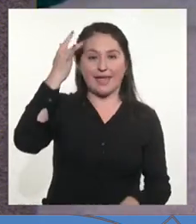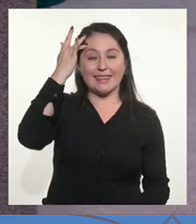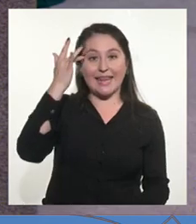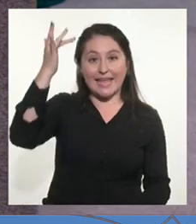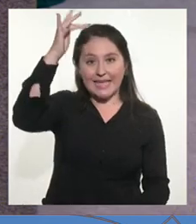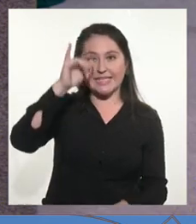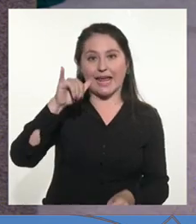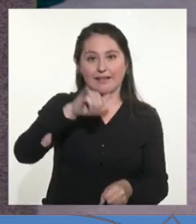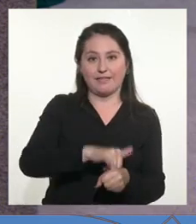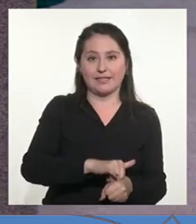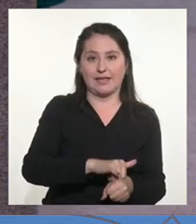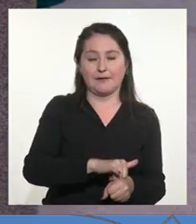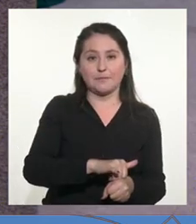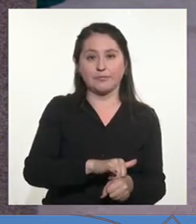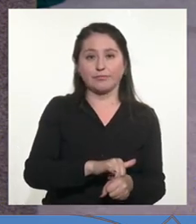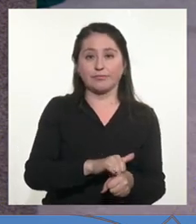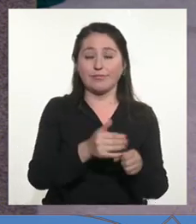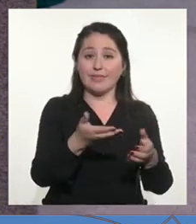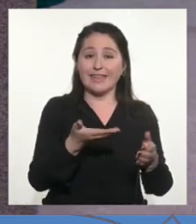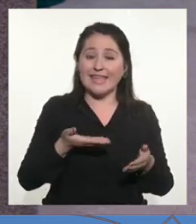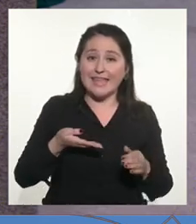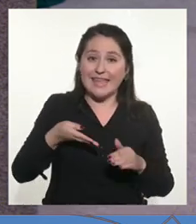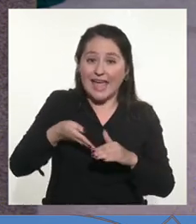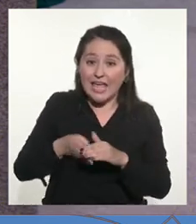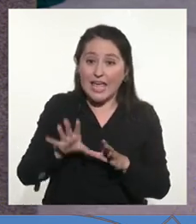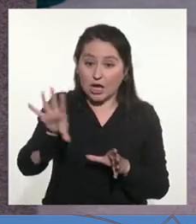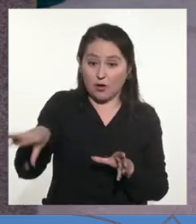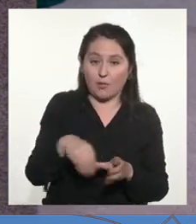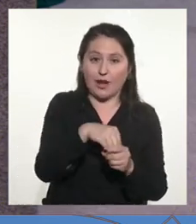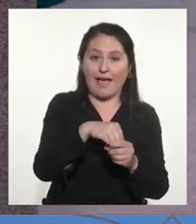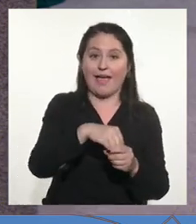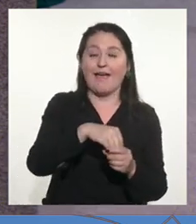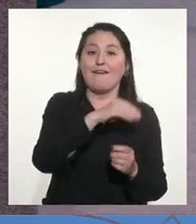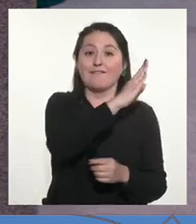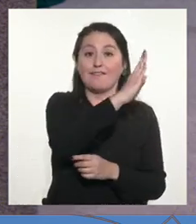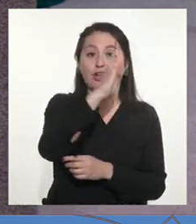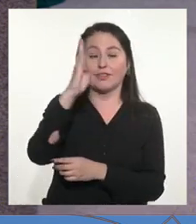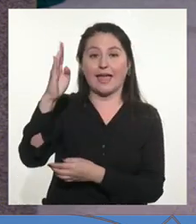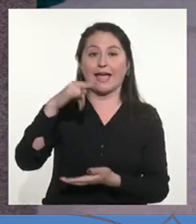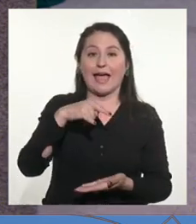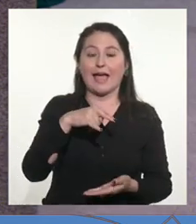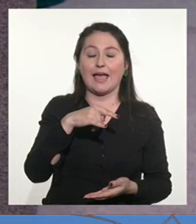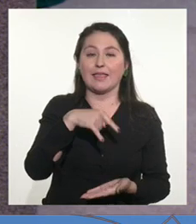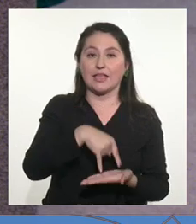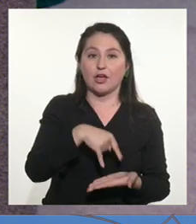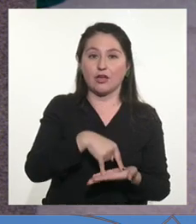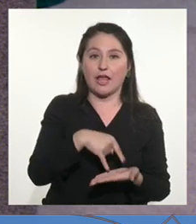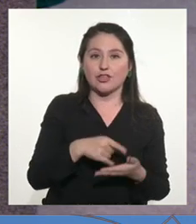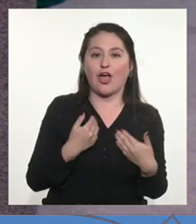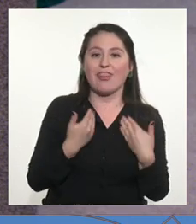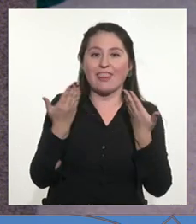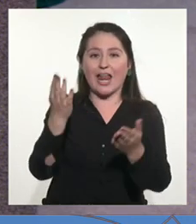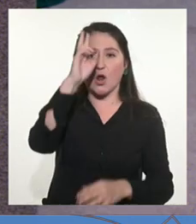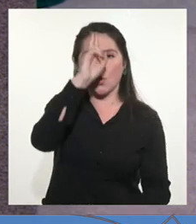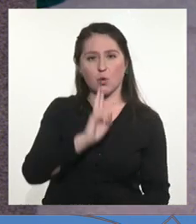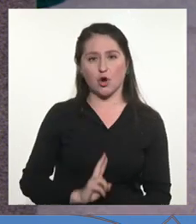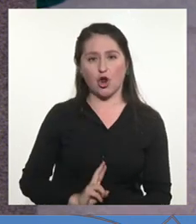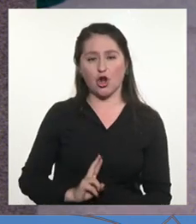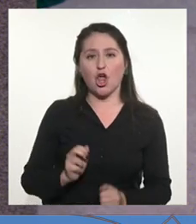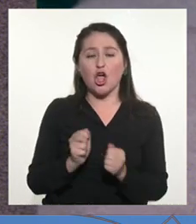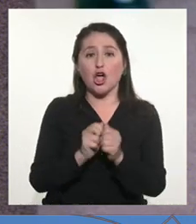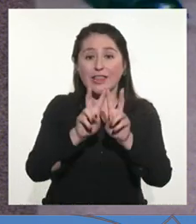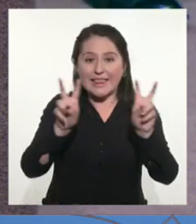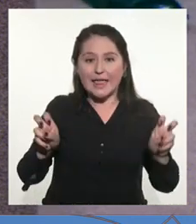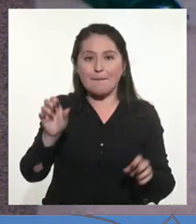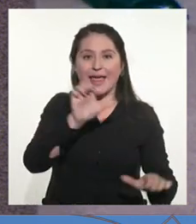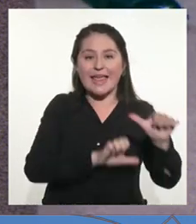de incorporar a la biblioteca no es menor pero yo la creo en darle a la biblioteca un rol justamente en el ámbito de la ciencia